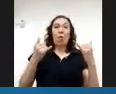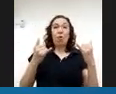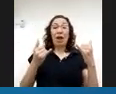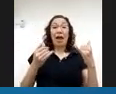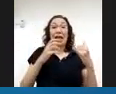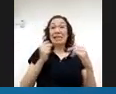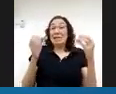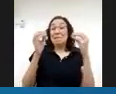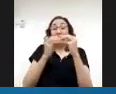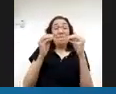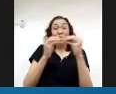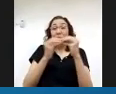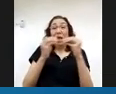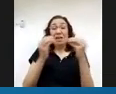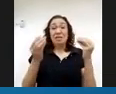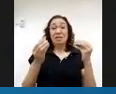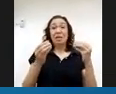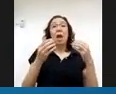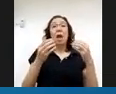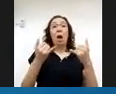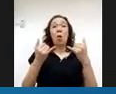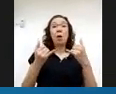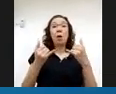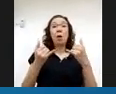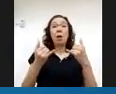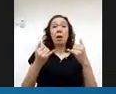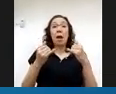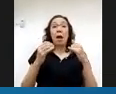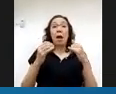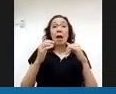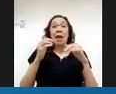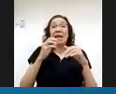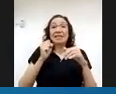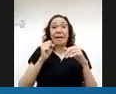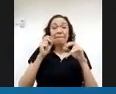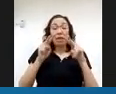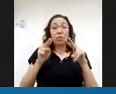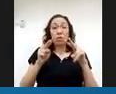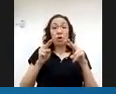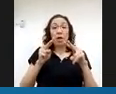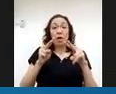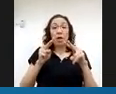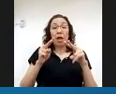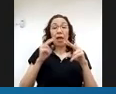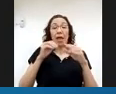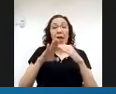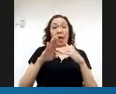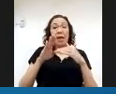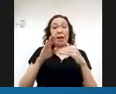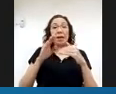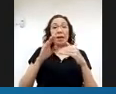está haciendo, sobre todo en la atención primaria, una enorme cantidad